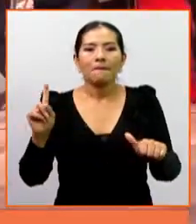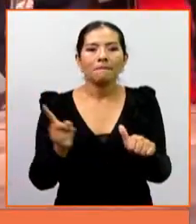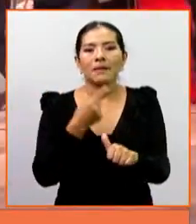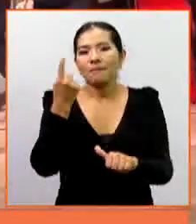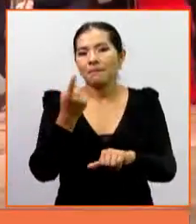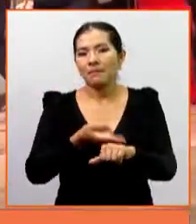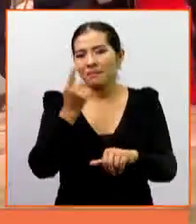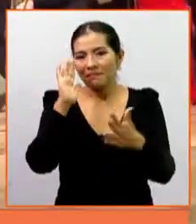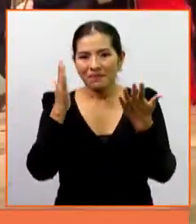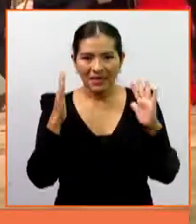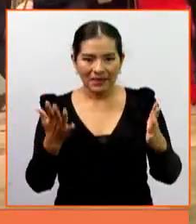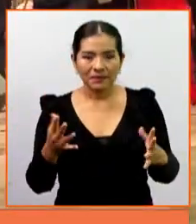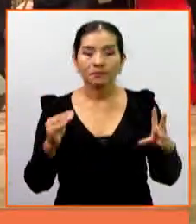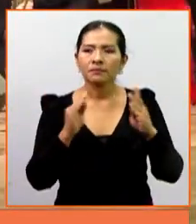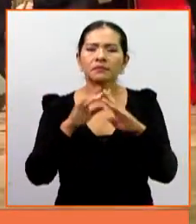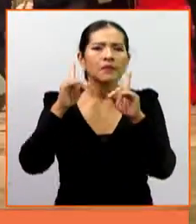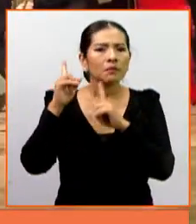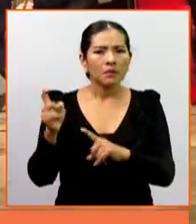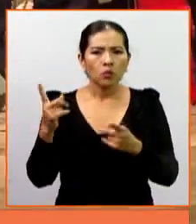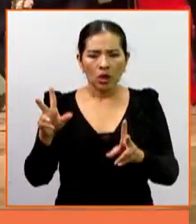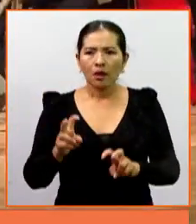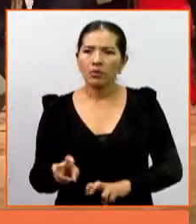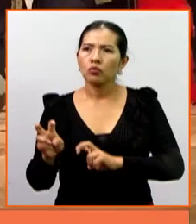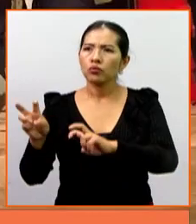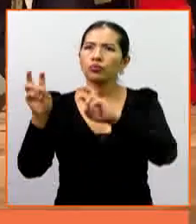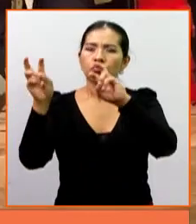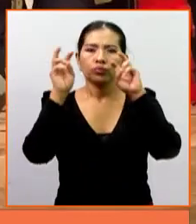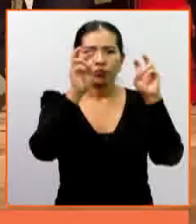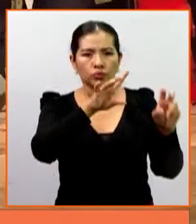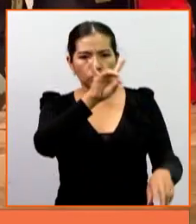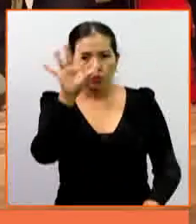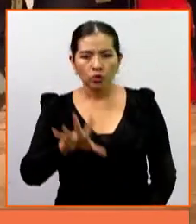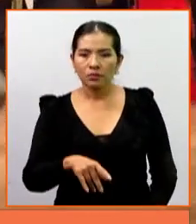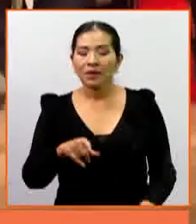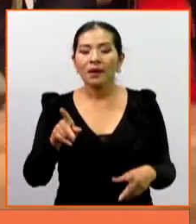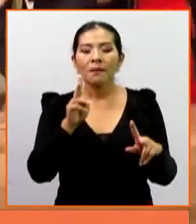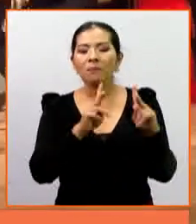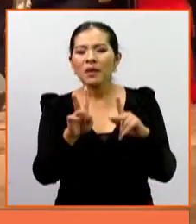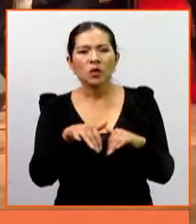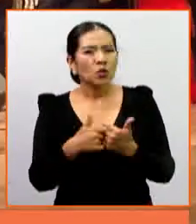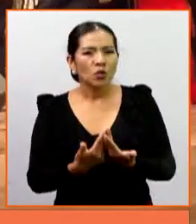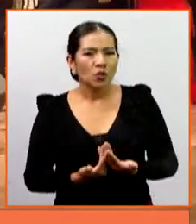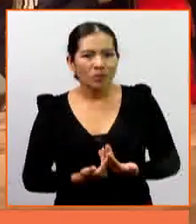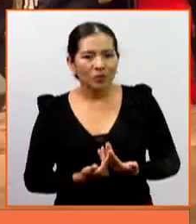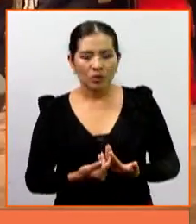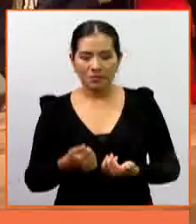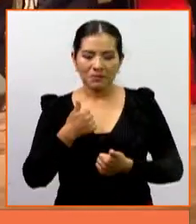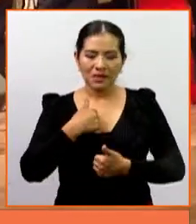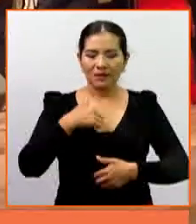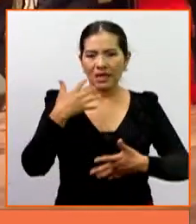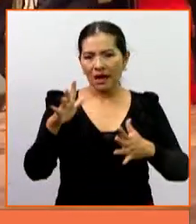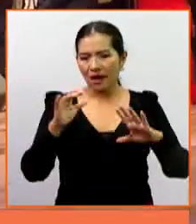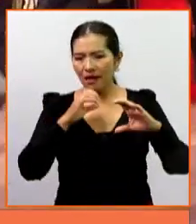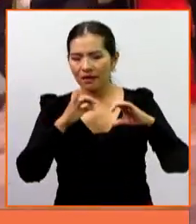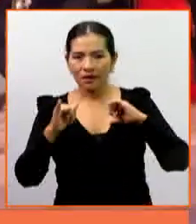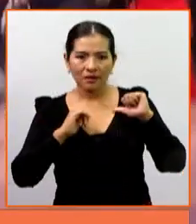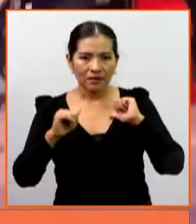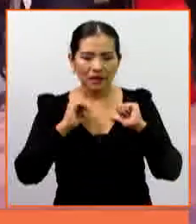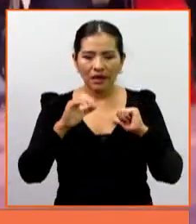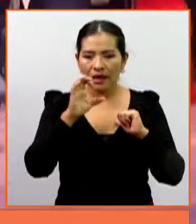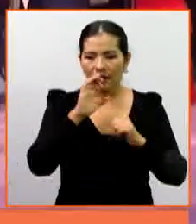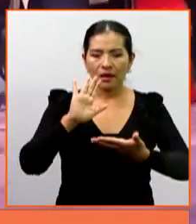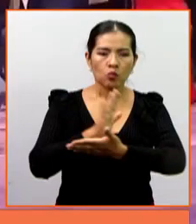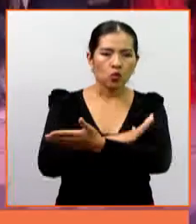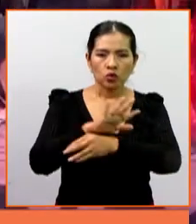estas presentaciones alrededor de nuestro país, ¿qué te decía la gente? ¿Cuál era la retroalimentación? Porque obviamente uno como